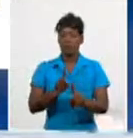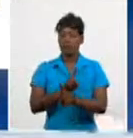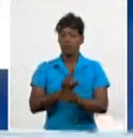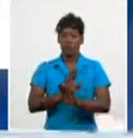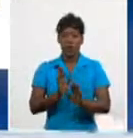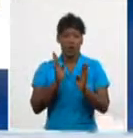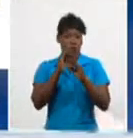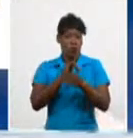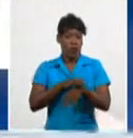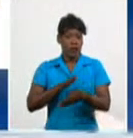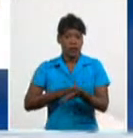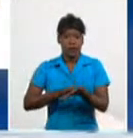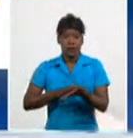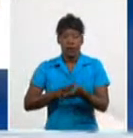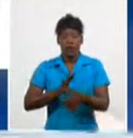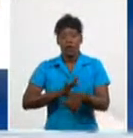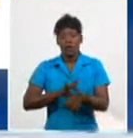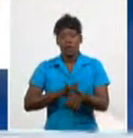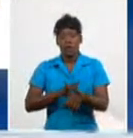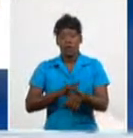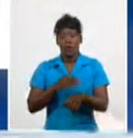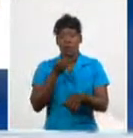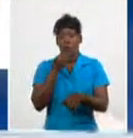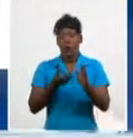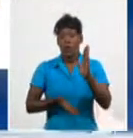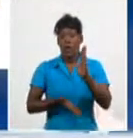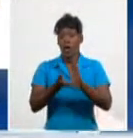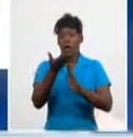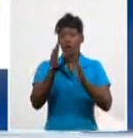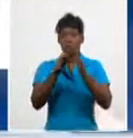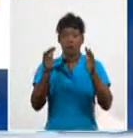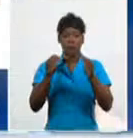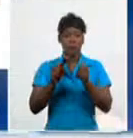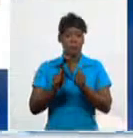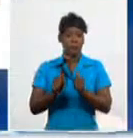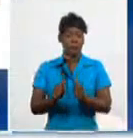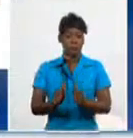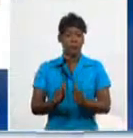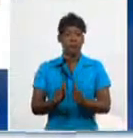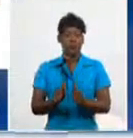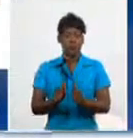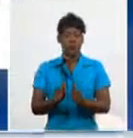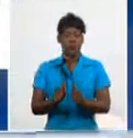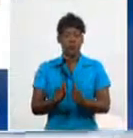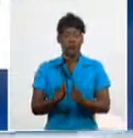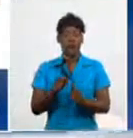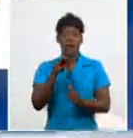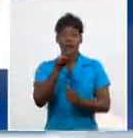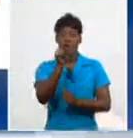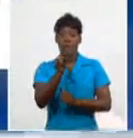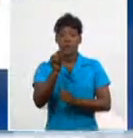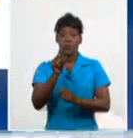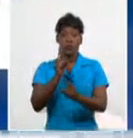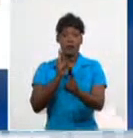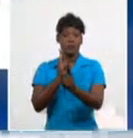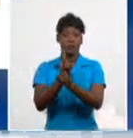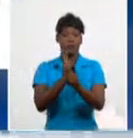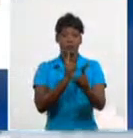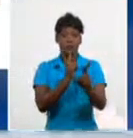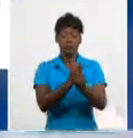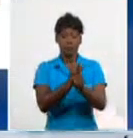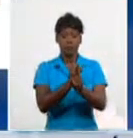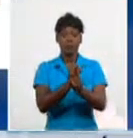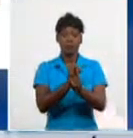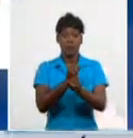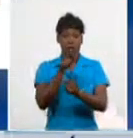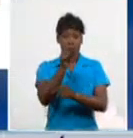y por lo tanto a esa persona se le da el alta y a los contactos de esa persona que ya es